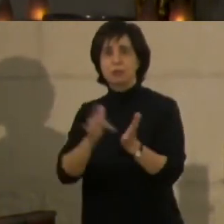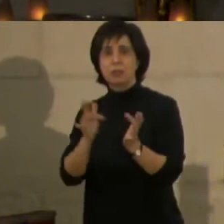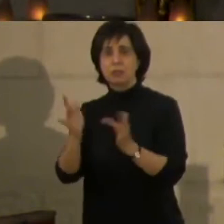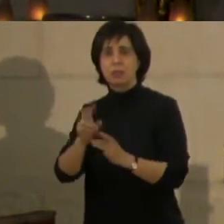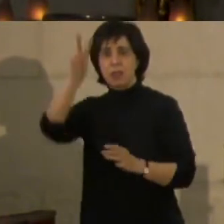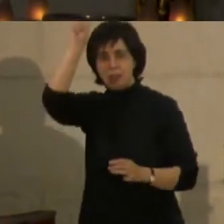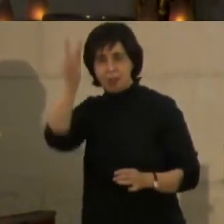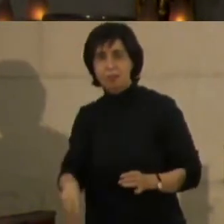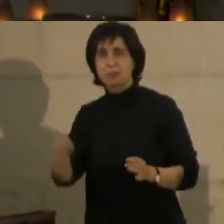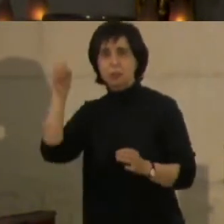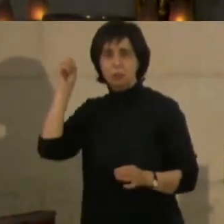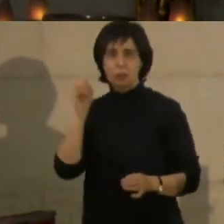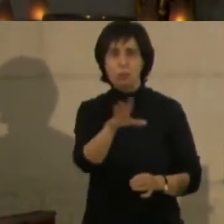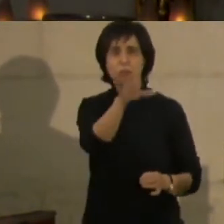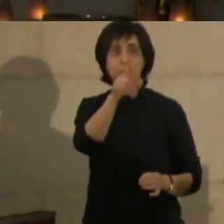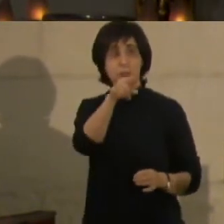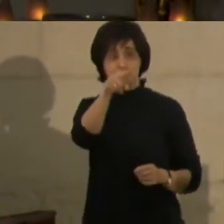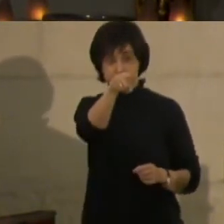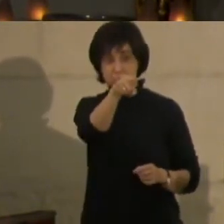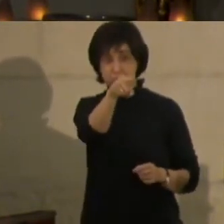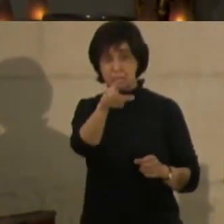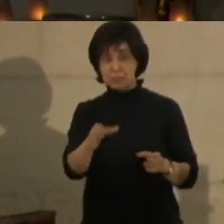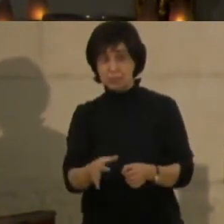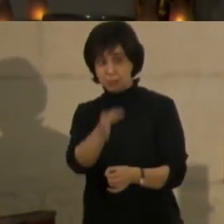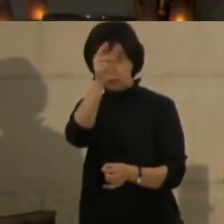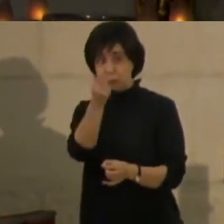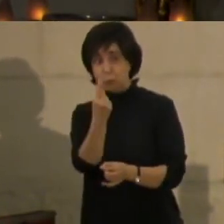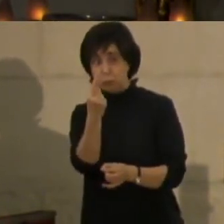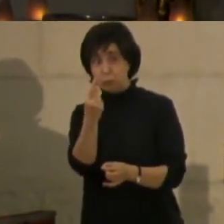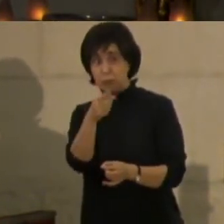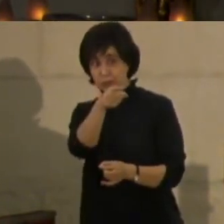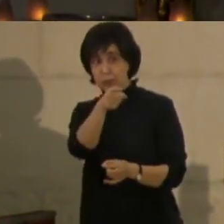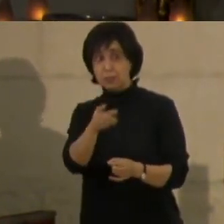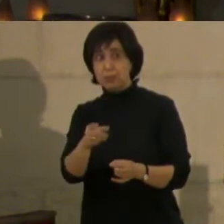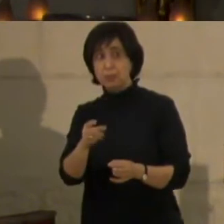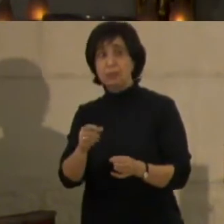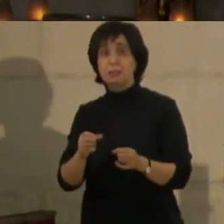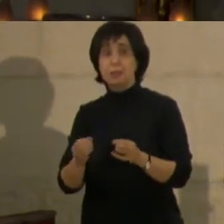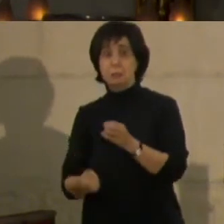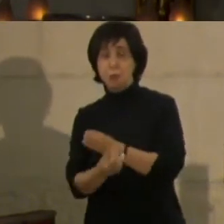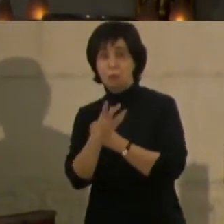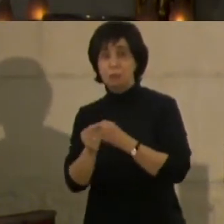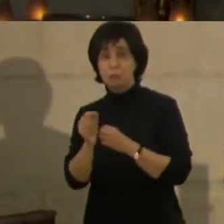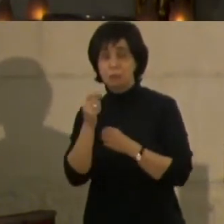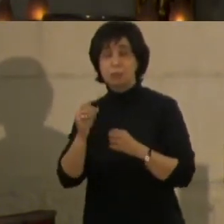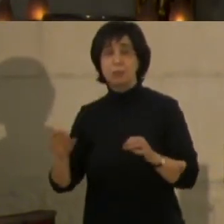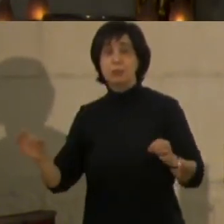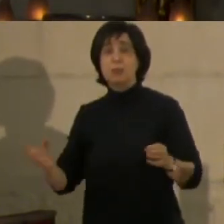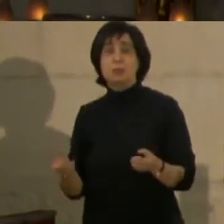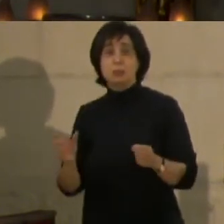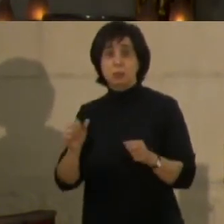luz, ese cirio que encendemos en la Pascua y que encendemos durante toda la Pascua cuando celebramos la